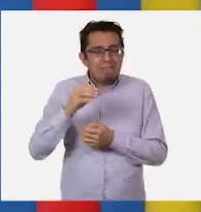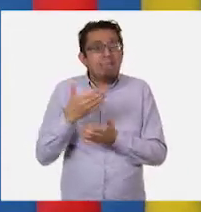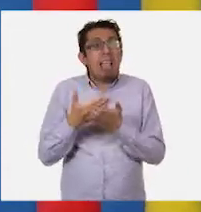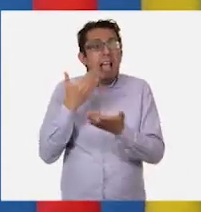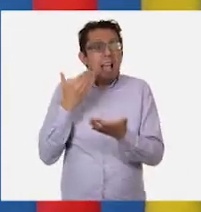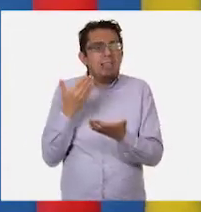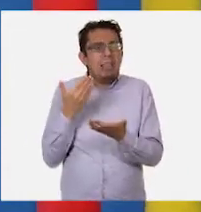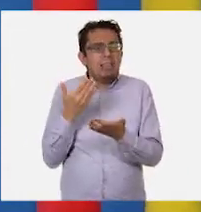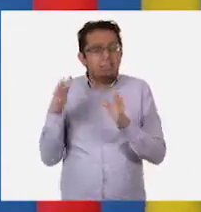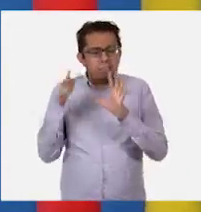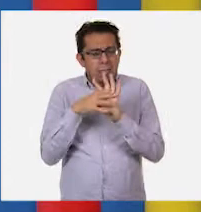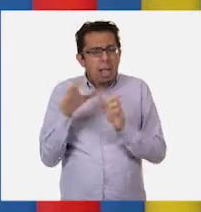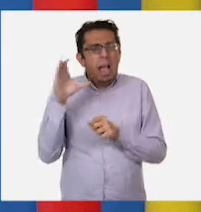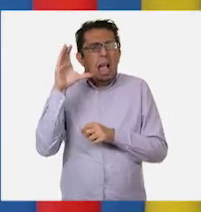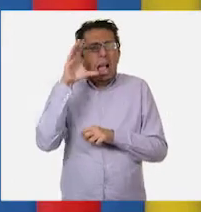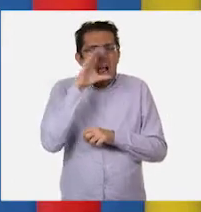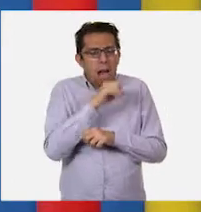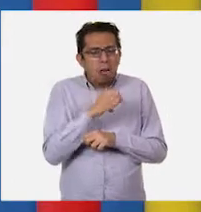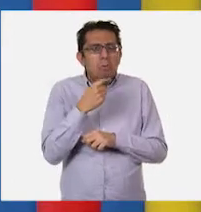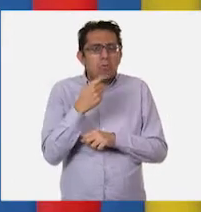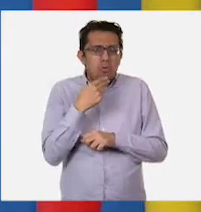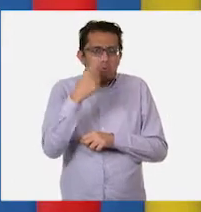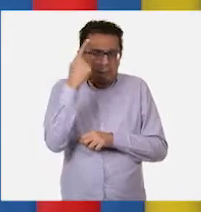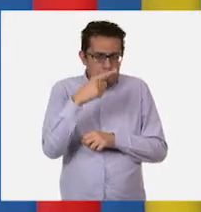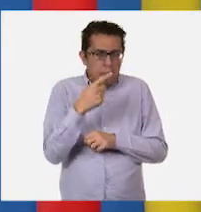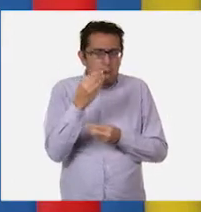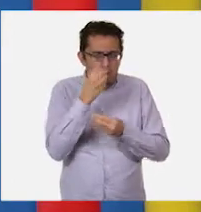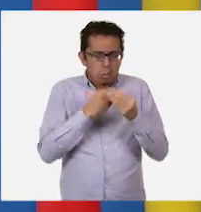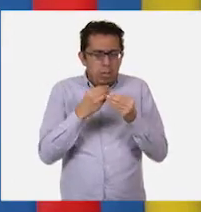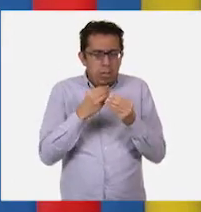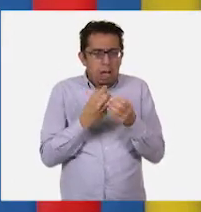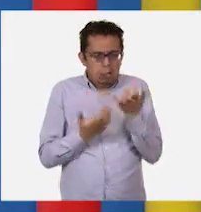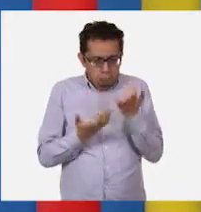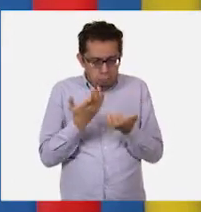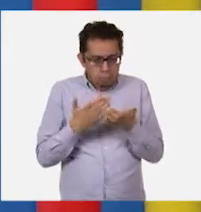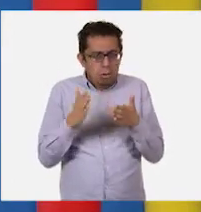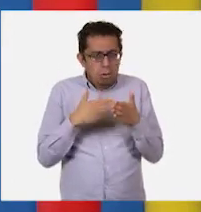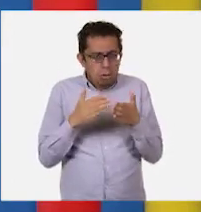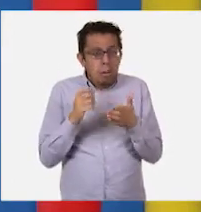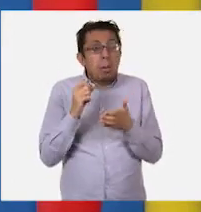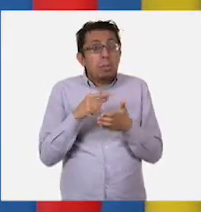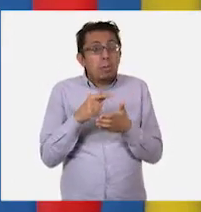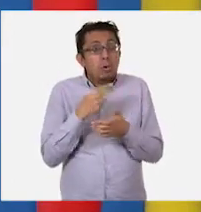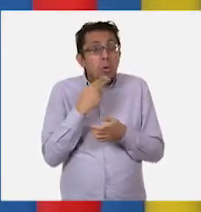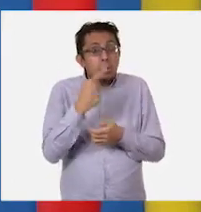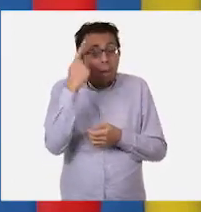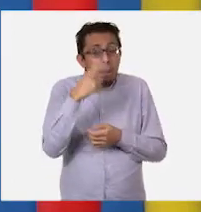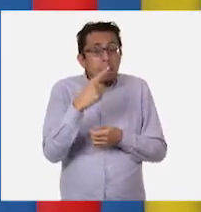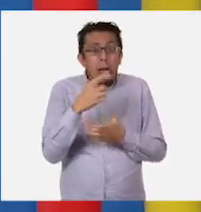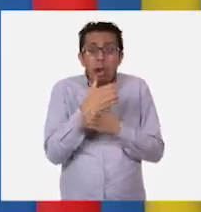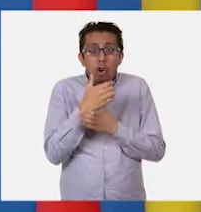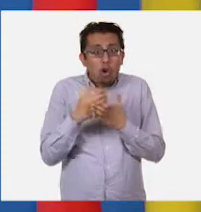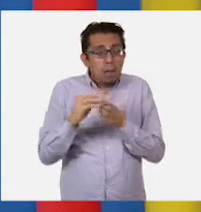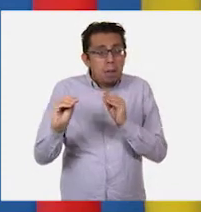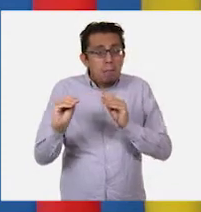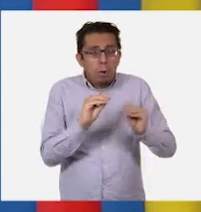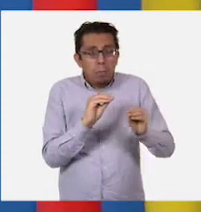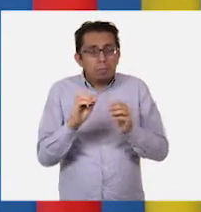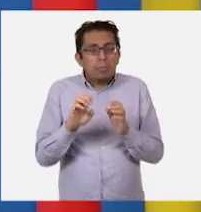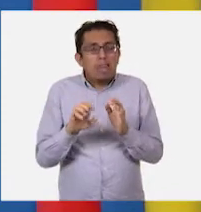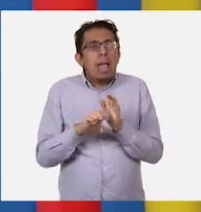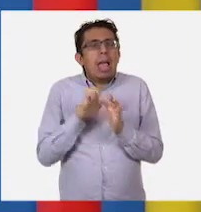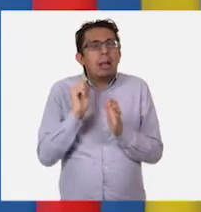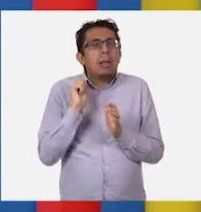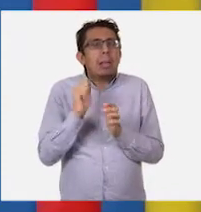el calor, además de servir para cocinar los alimentos, también sirve para generar movimiento. Un ejemplo son las máquinas de